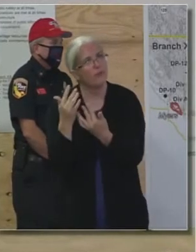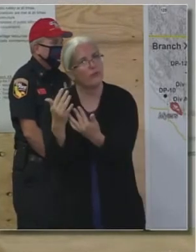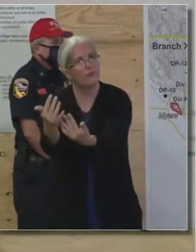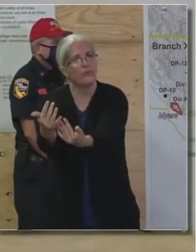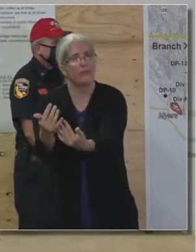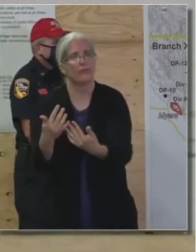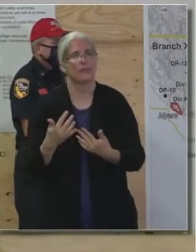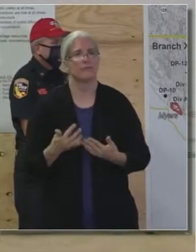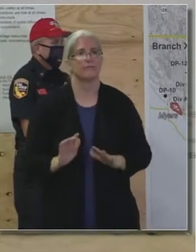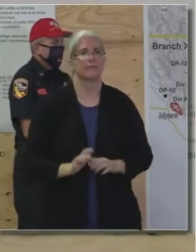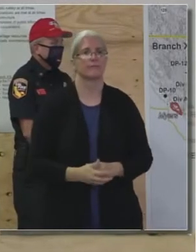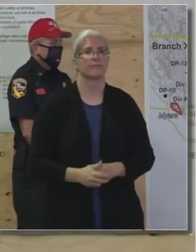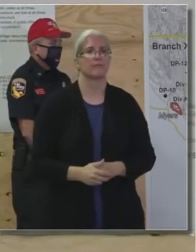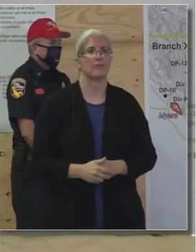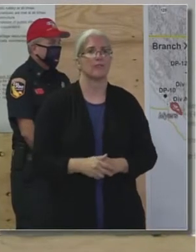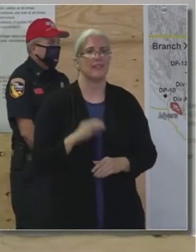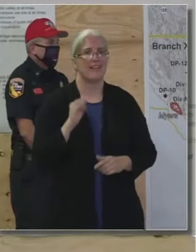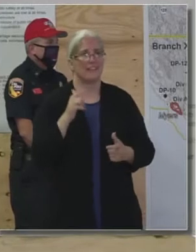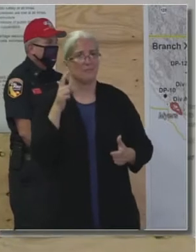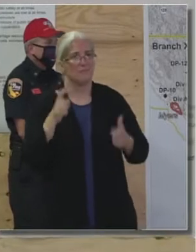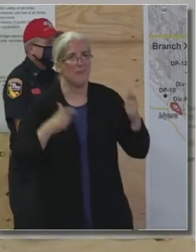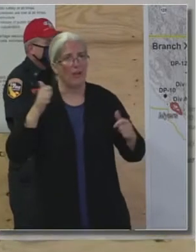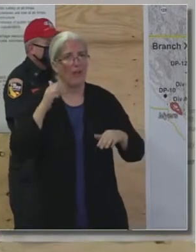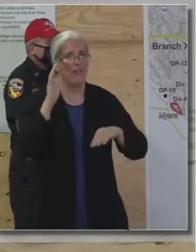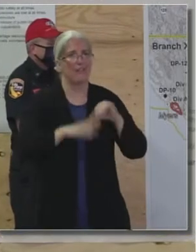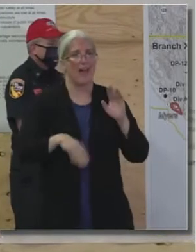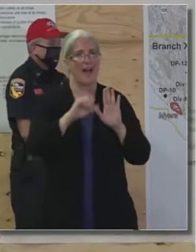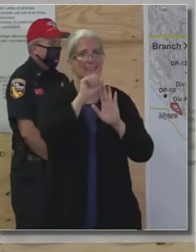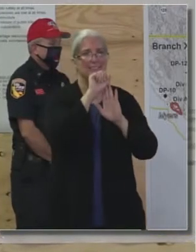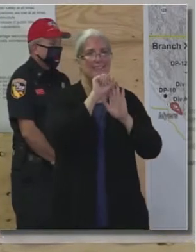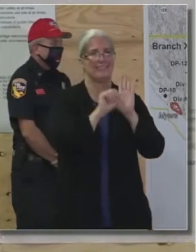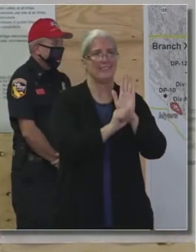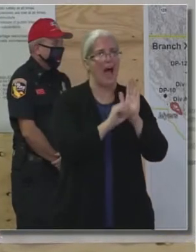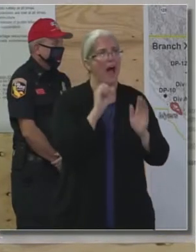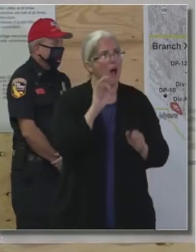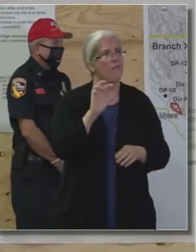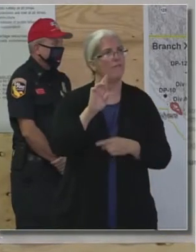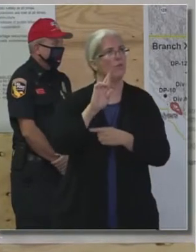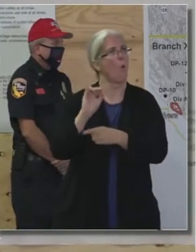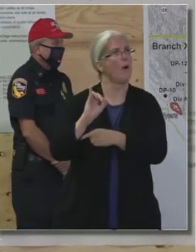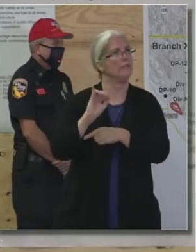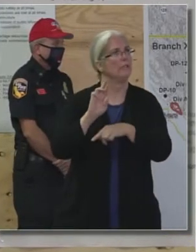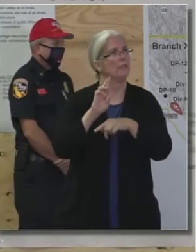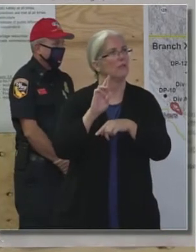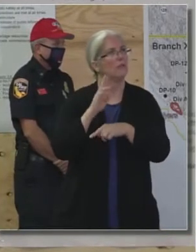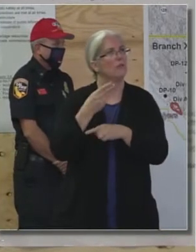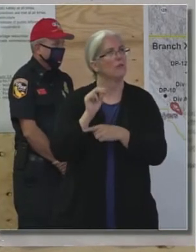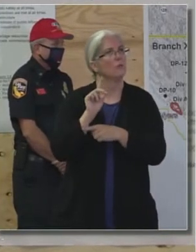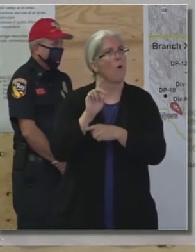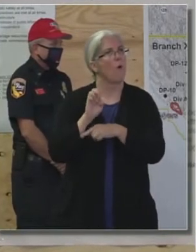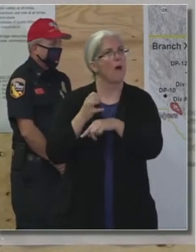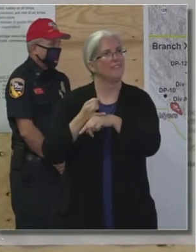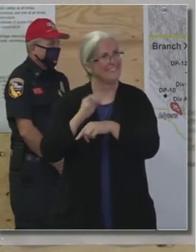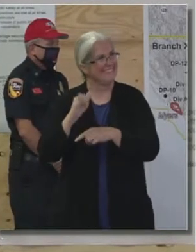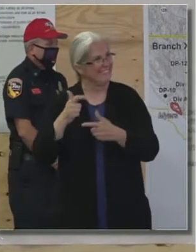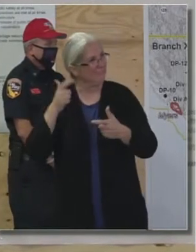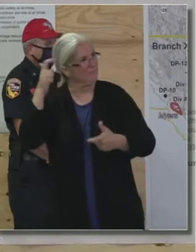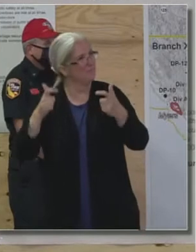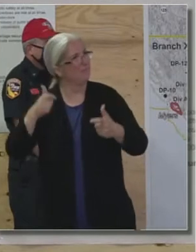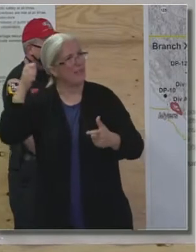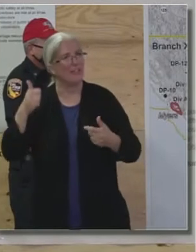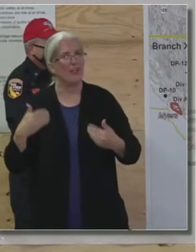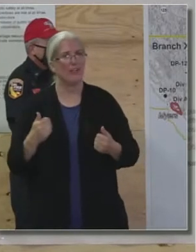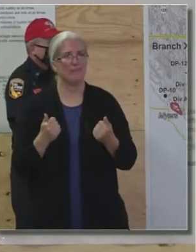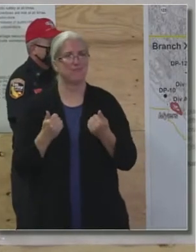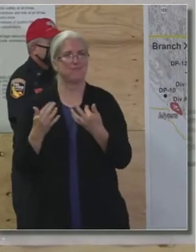island este incidente por sí mismo es 229 mil acres se reportado